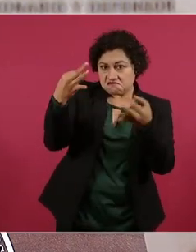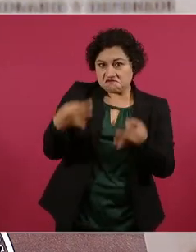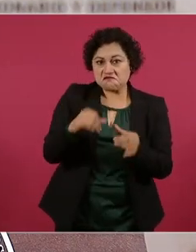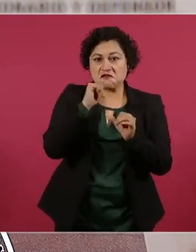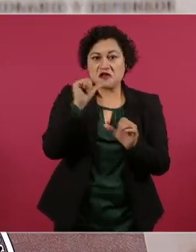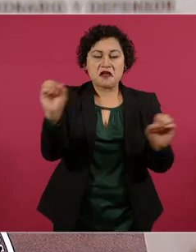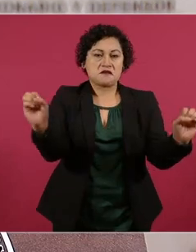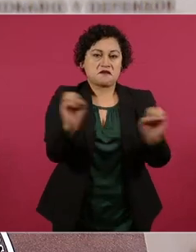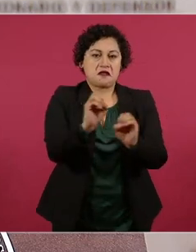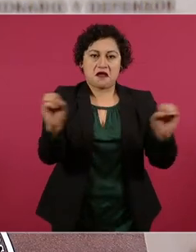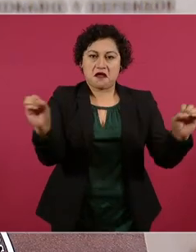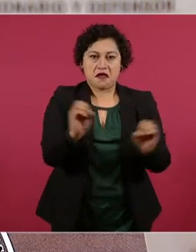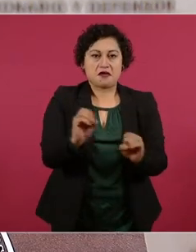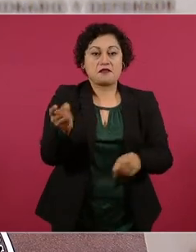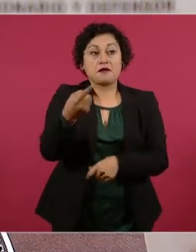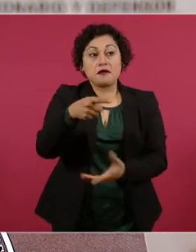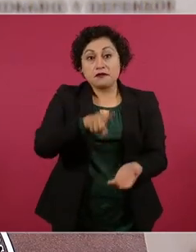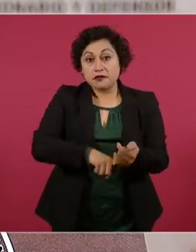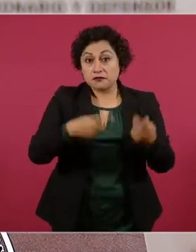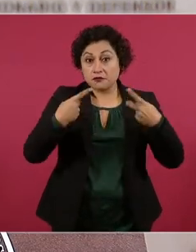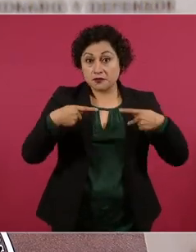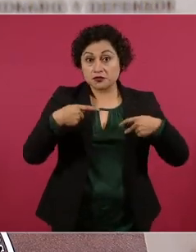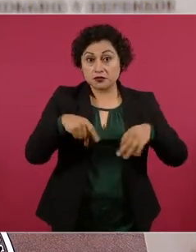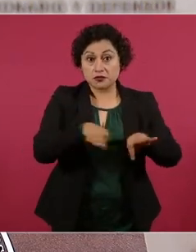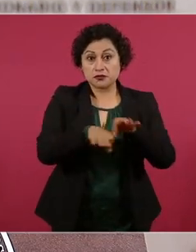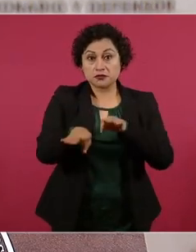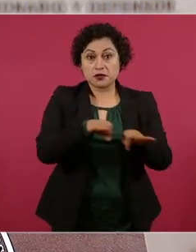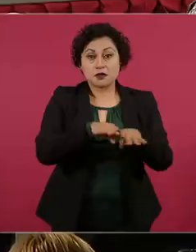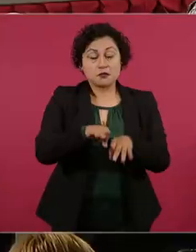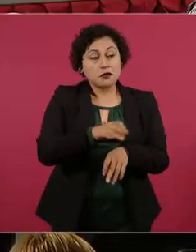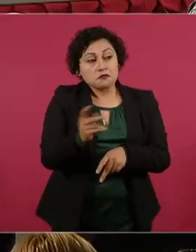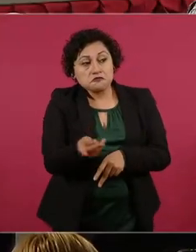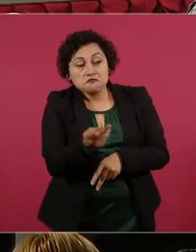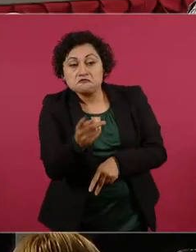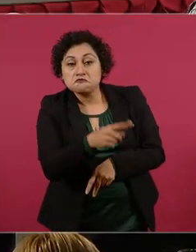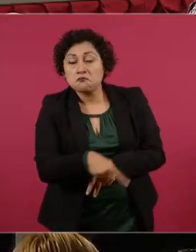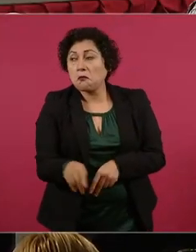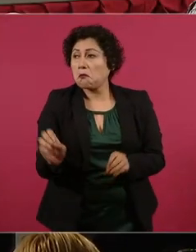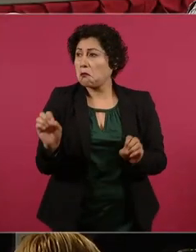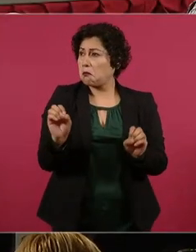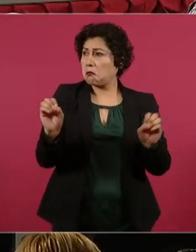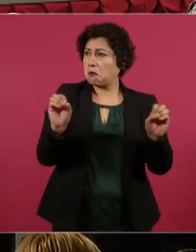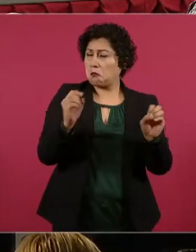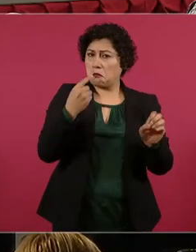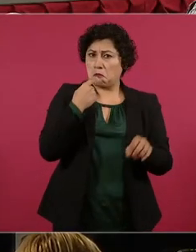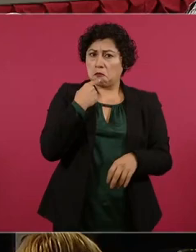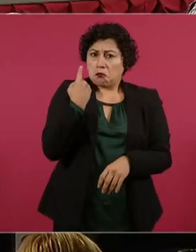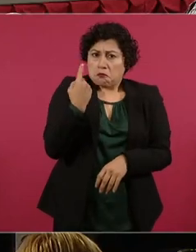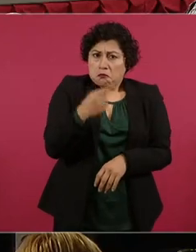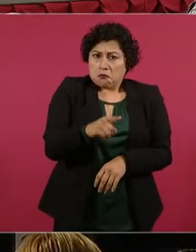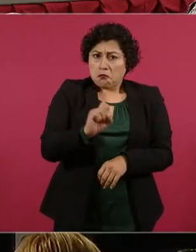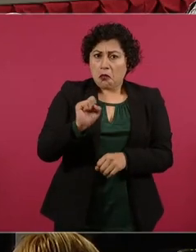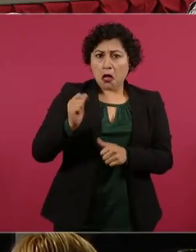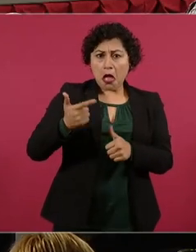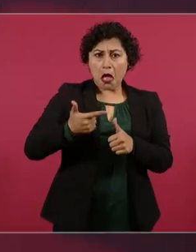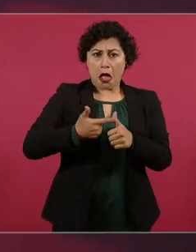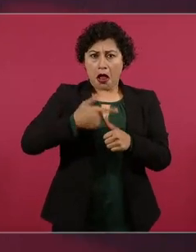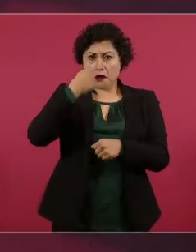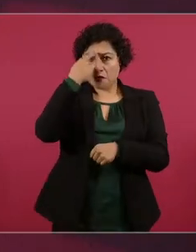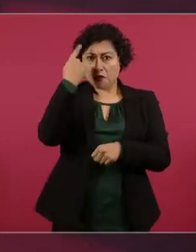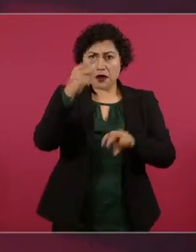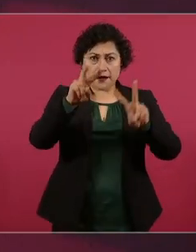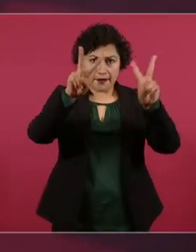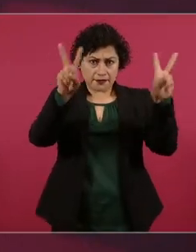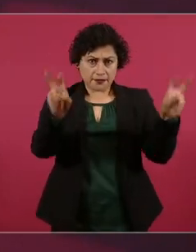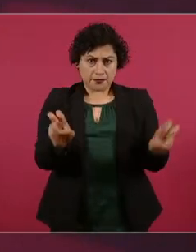con el personal de la aduana del aeropuerto, no se han recibido solicitudes para atender algún problema en el despacho